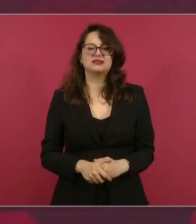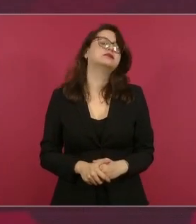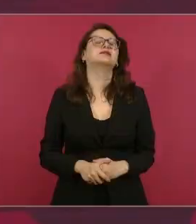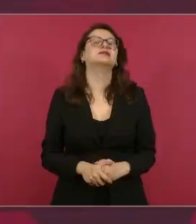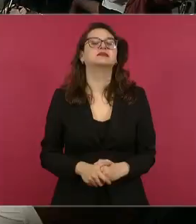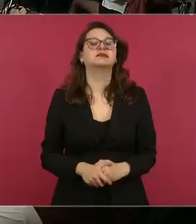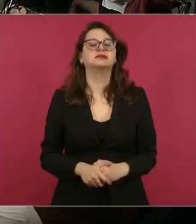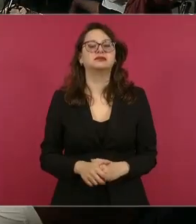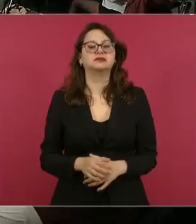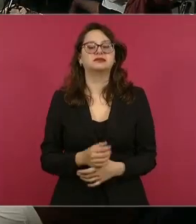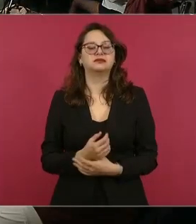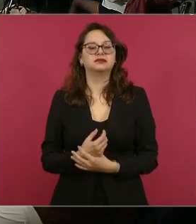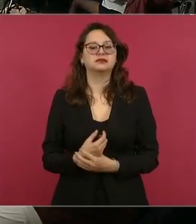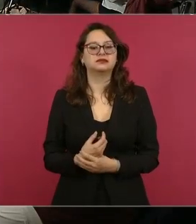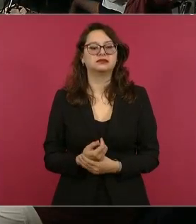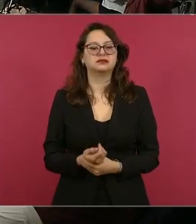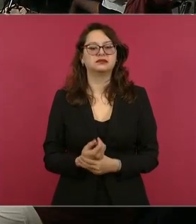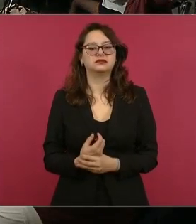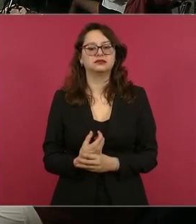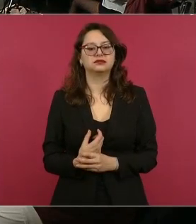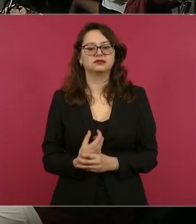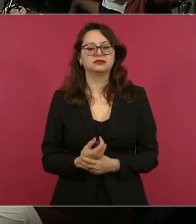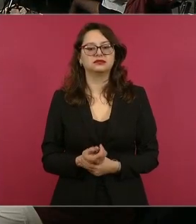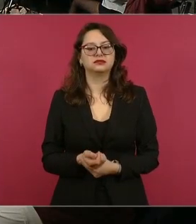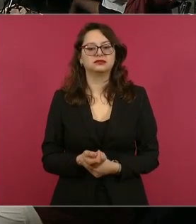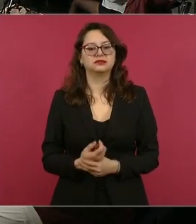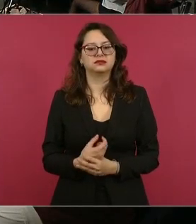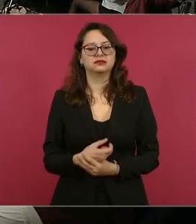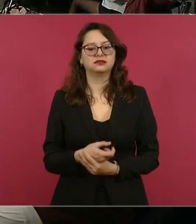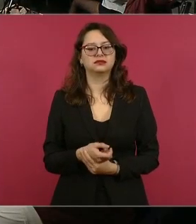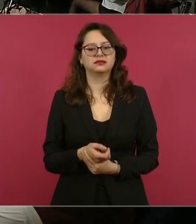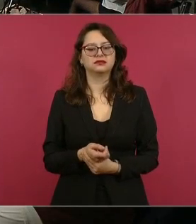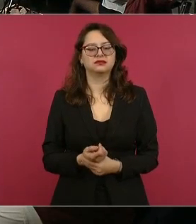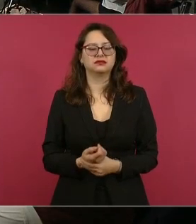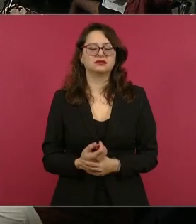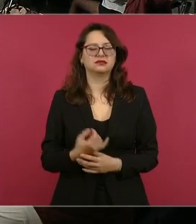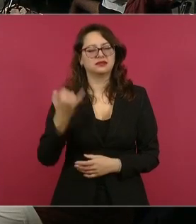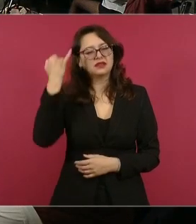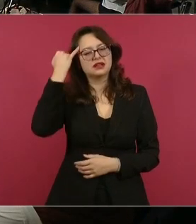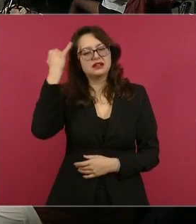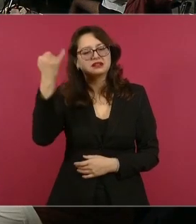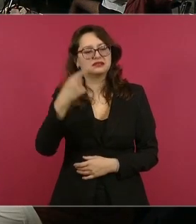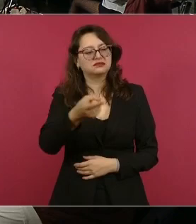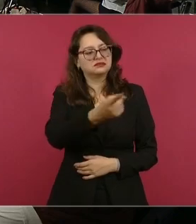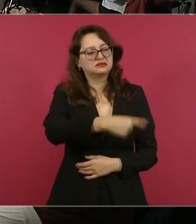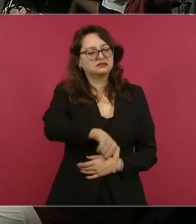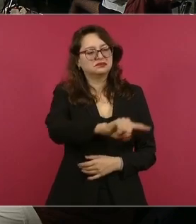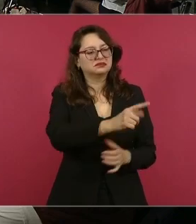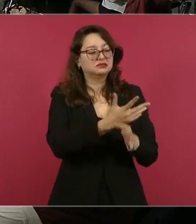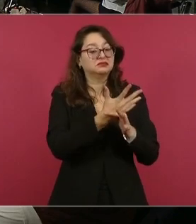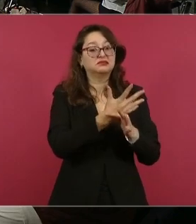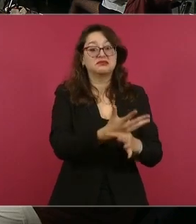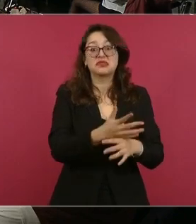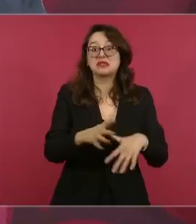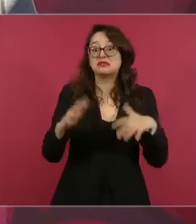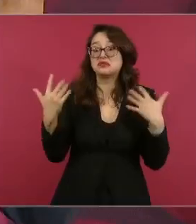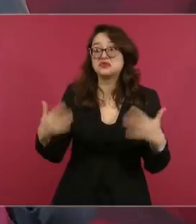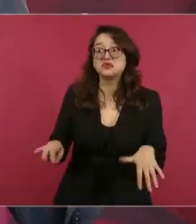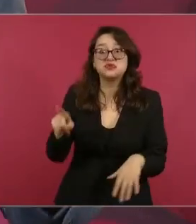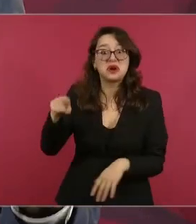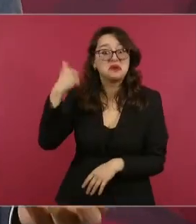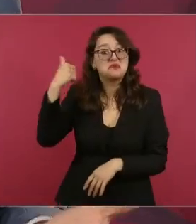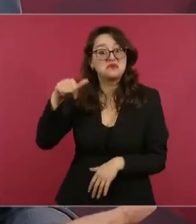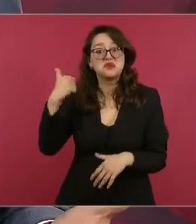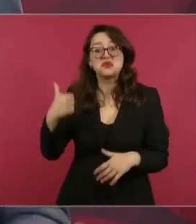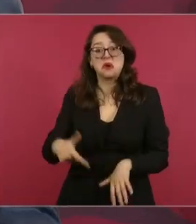imagínense eso de dar a conocer que habían muerto, si nadie sabía todavía, no había ni